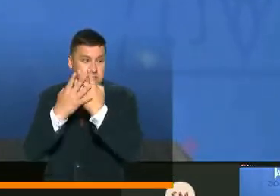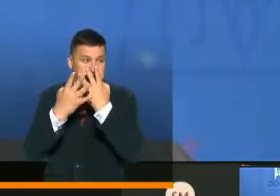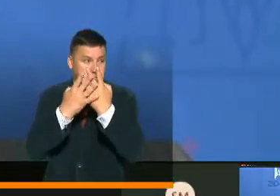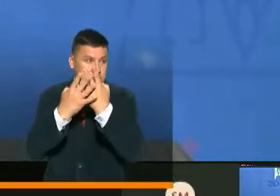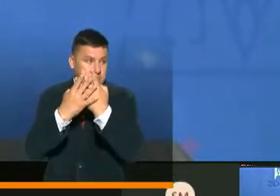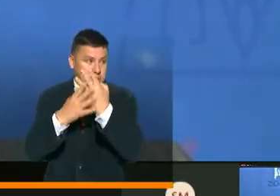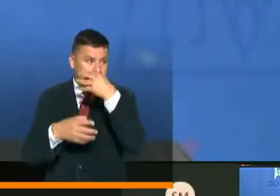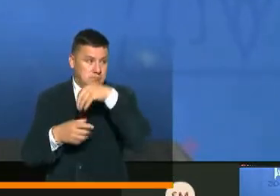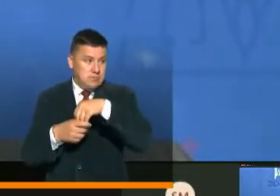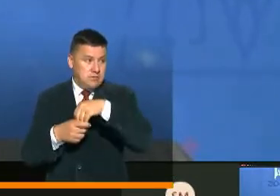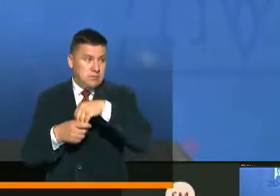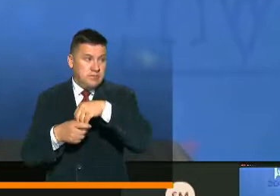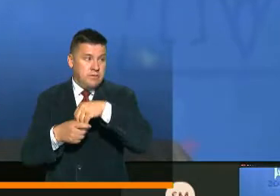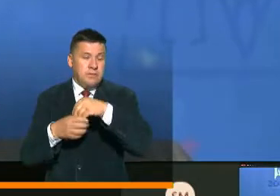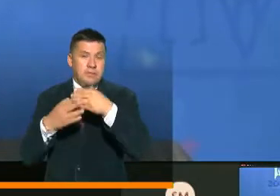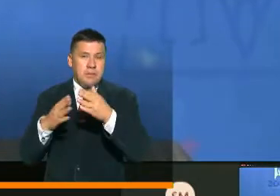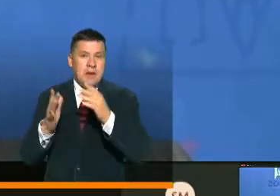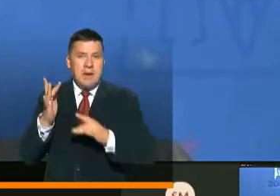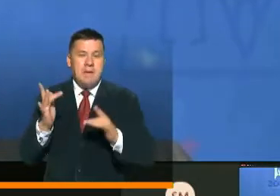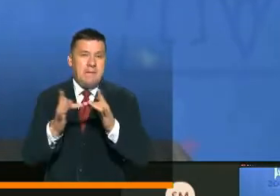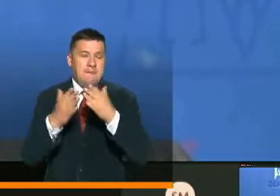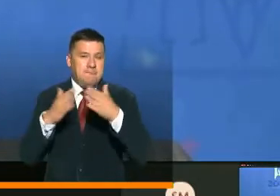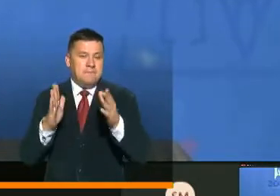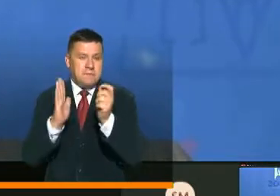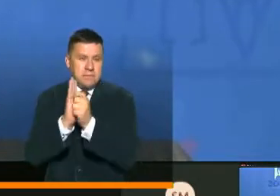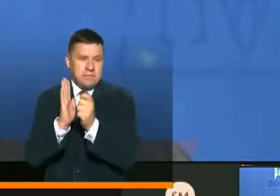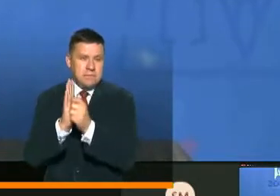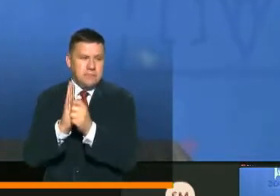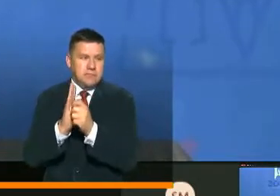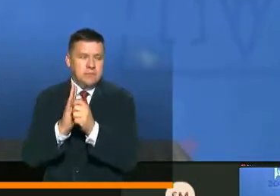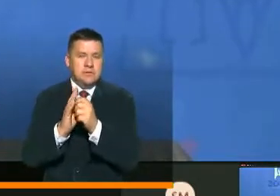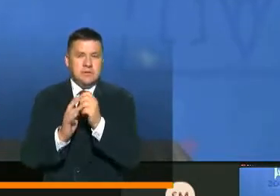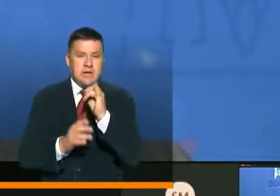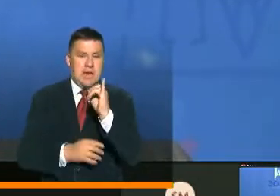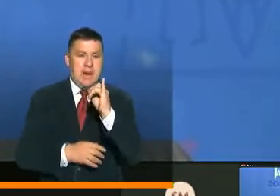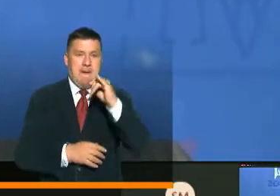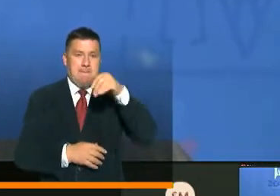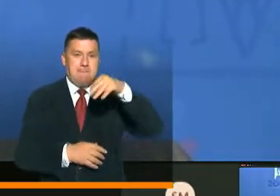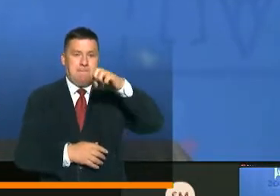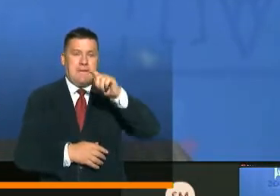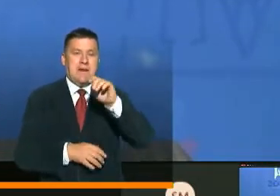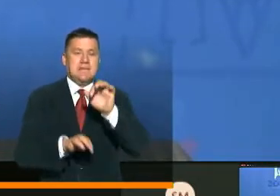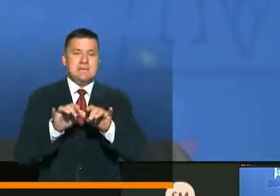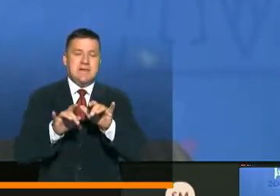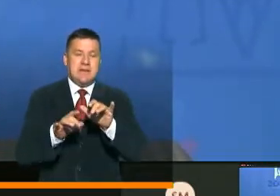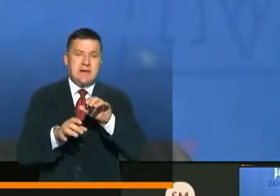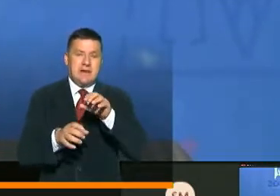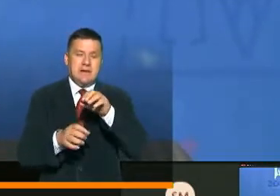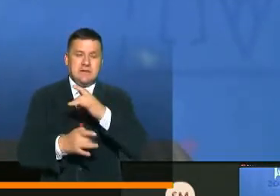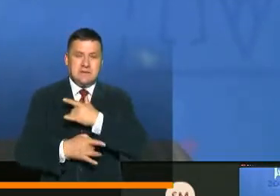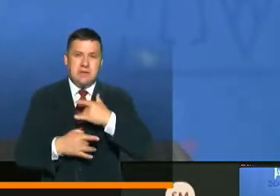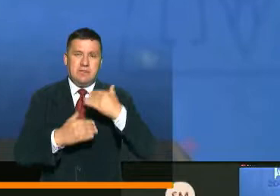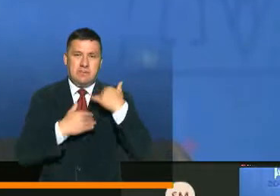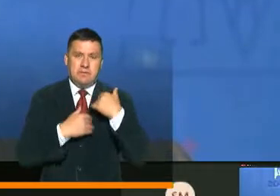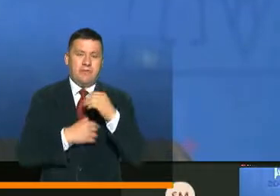para cada centro la pertinencia de la apertura tanto al INPEC como a las secretarías distritales de salud.